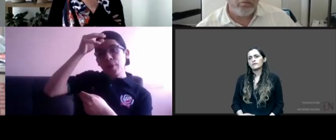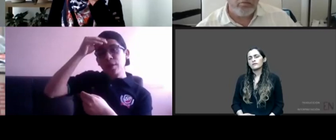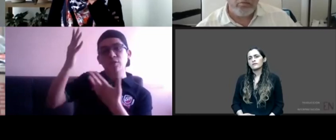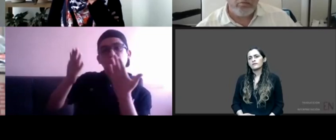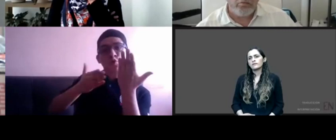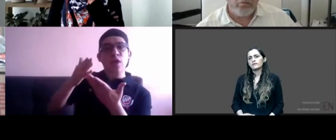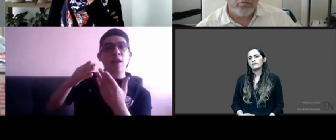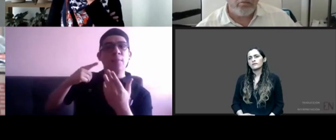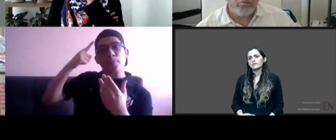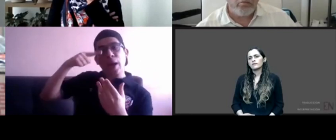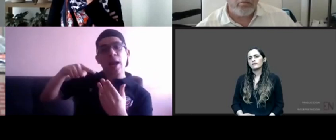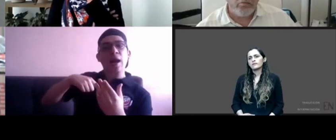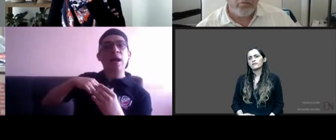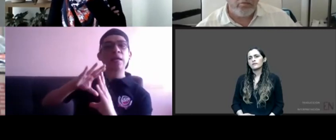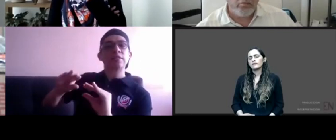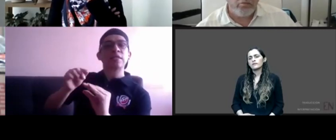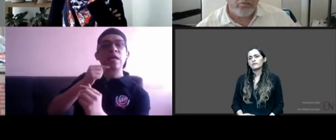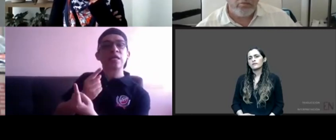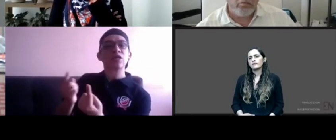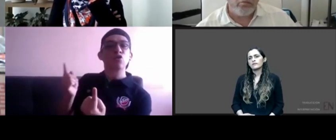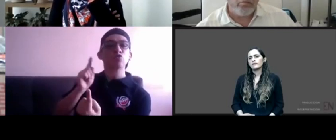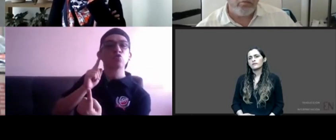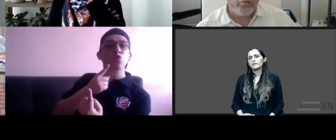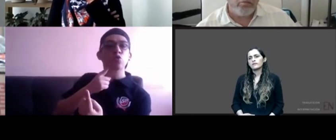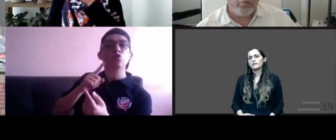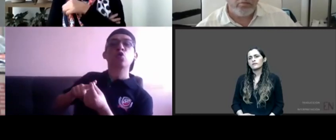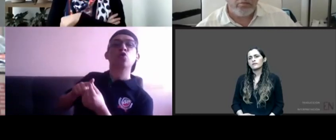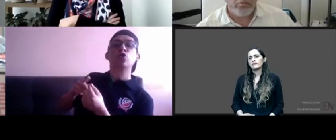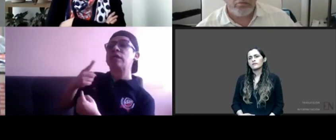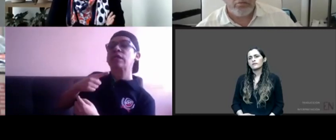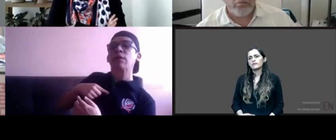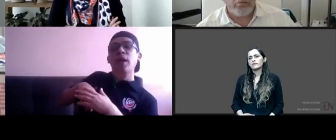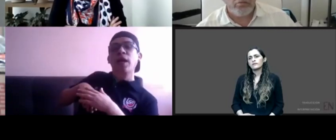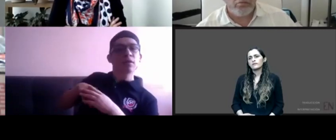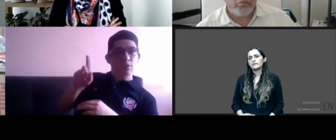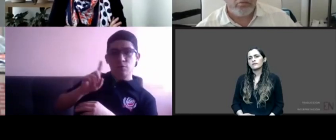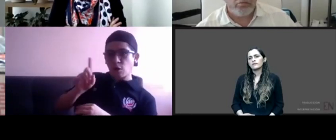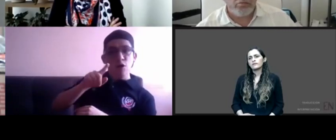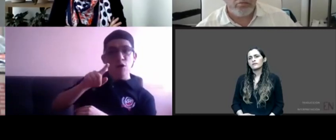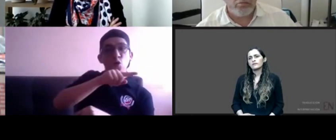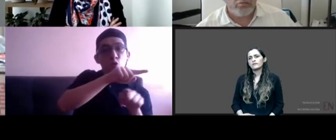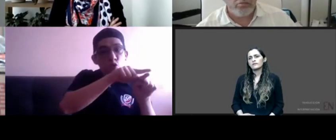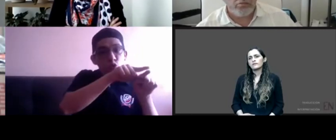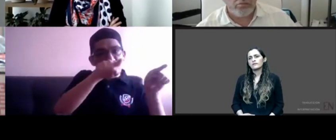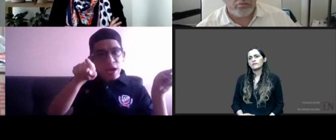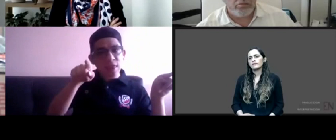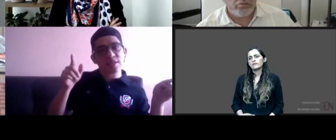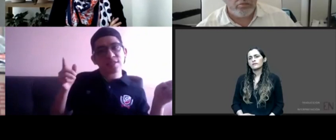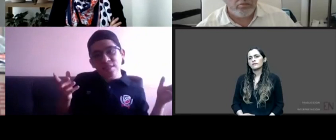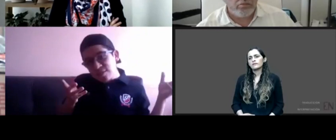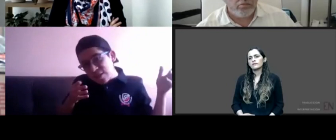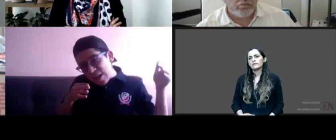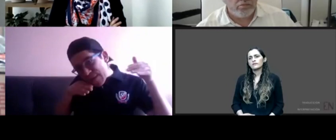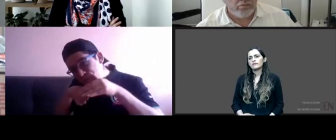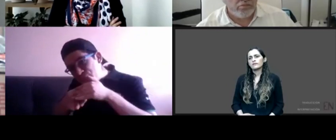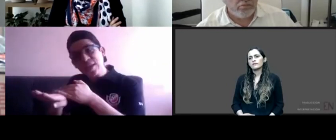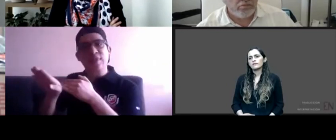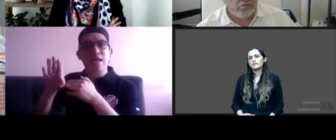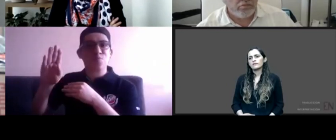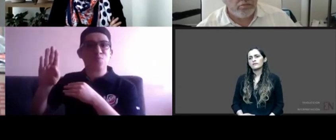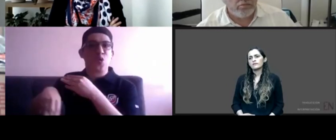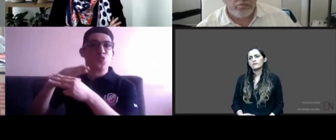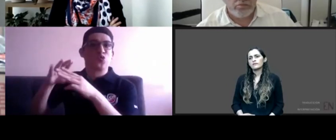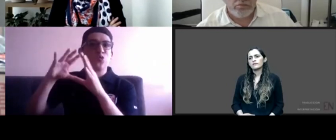mirada tenemos. Y no solamente aprendan, yo voy a aprender la lengua de señas para educar a mis niños y ya, para enseñarle a mis niños.